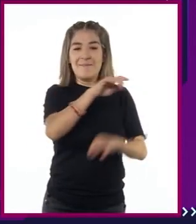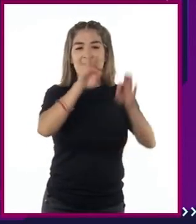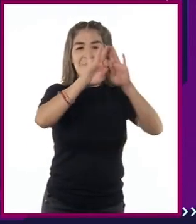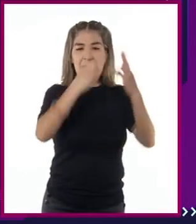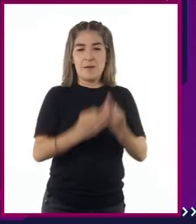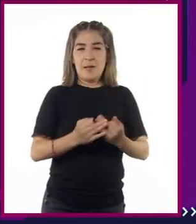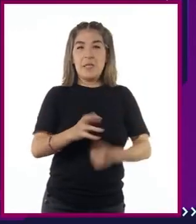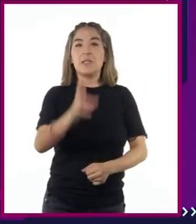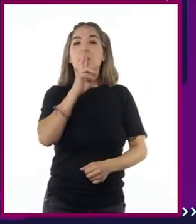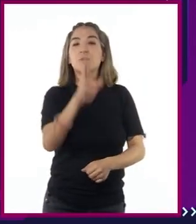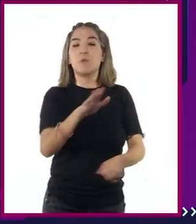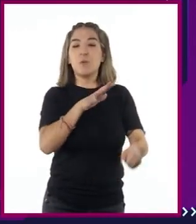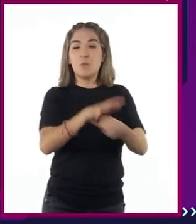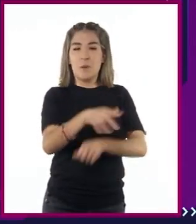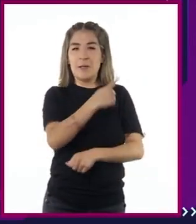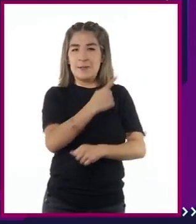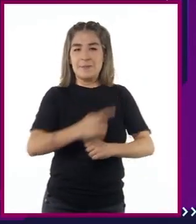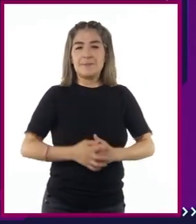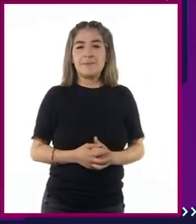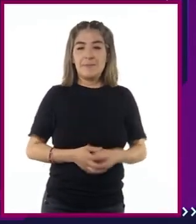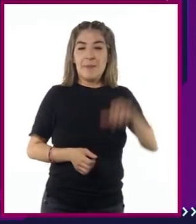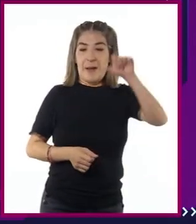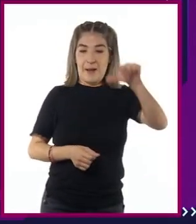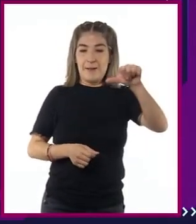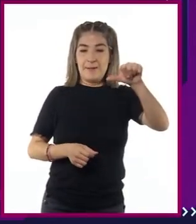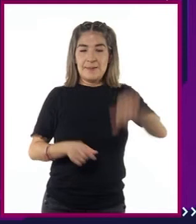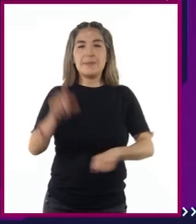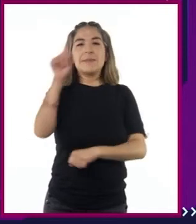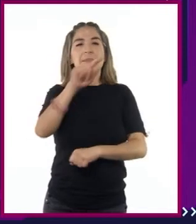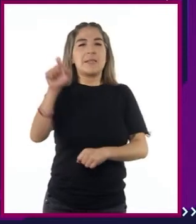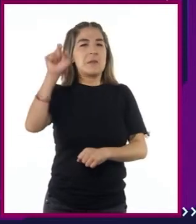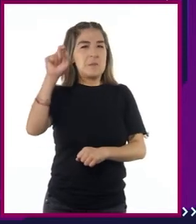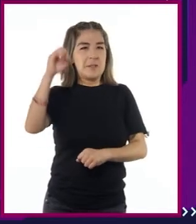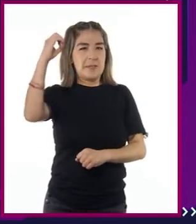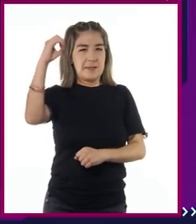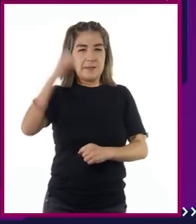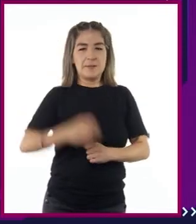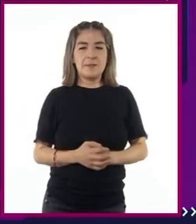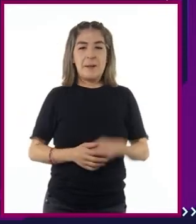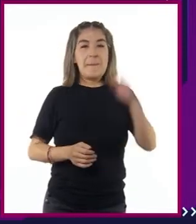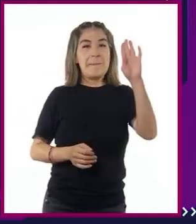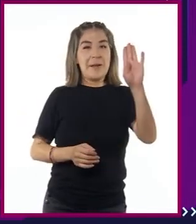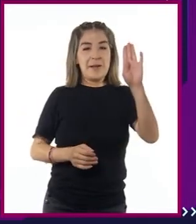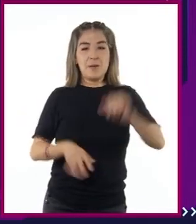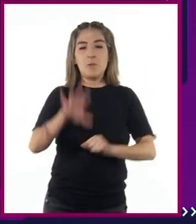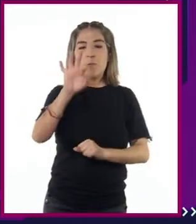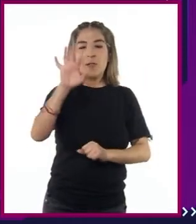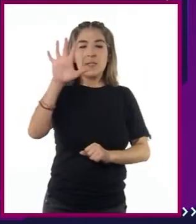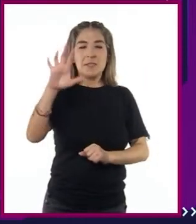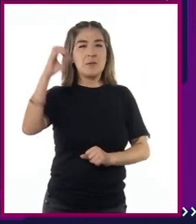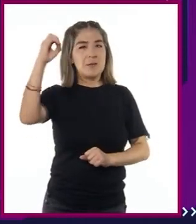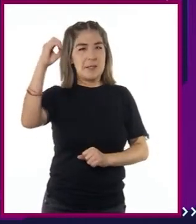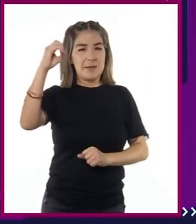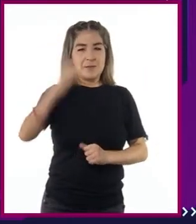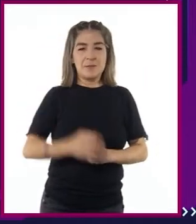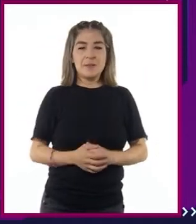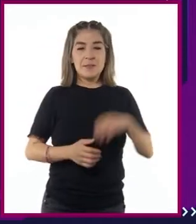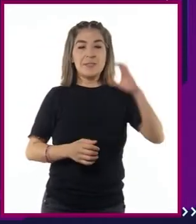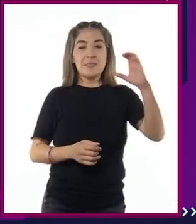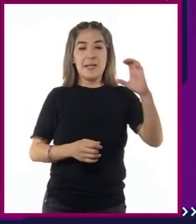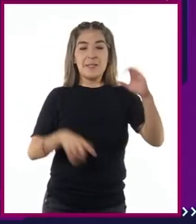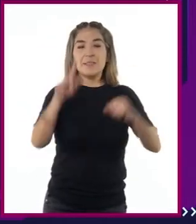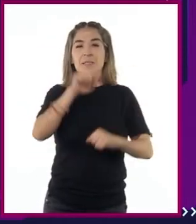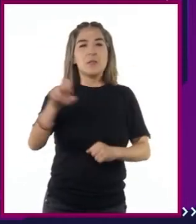Los resultados posibles son A, 120 grados, B, 45 grados,